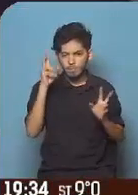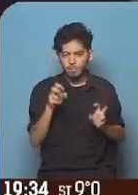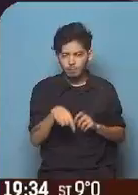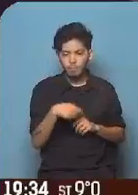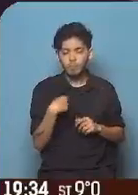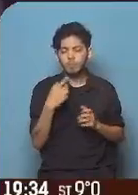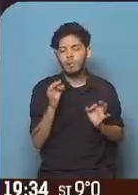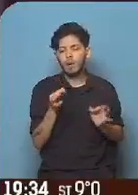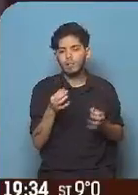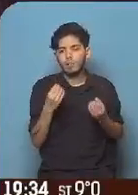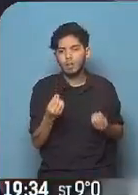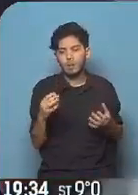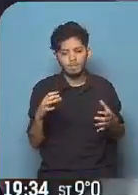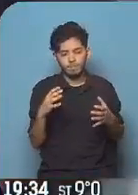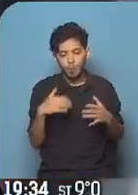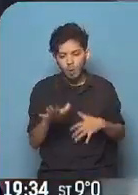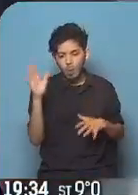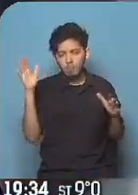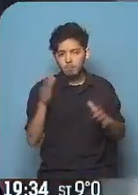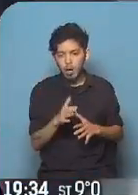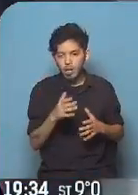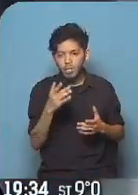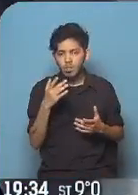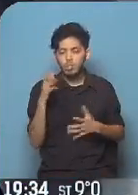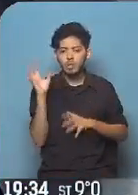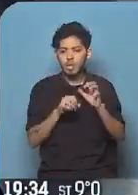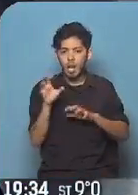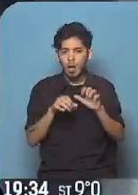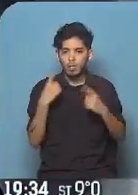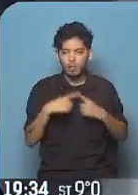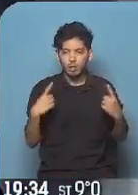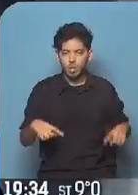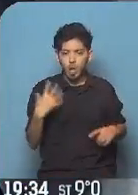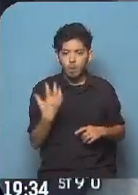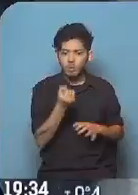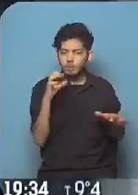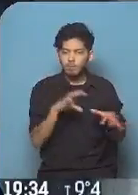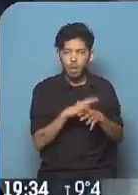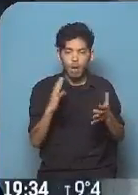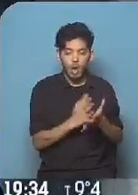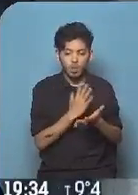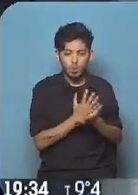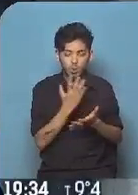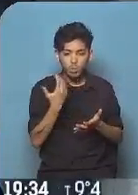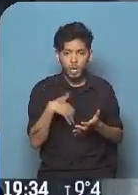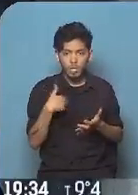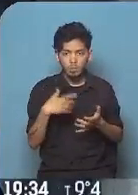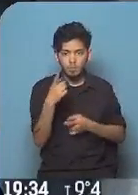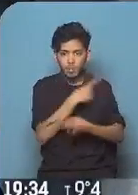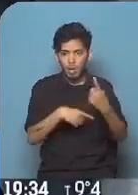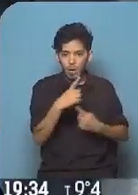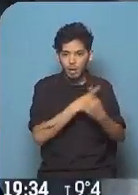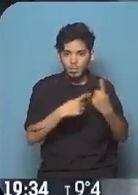cuenta que evidentemente va a haber menos importación de productos, ¿es también una oportunidad para la industria argentina para reemplazar todo eso